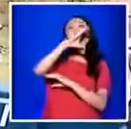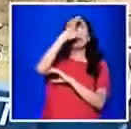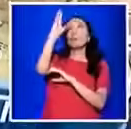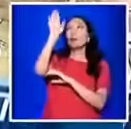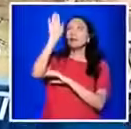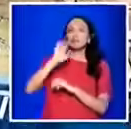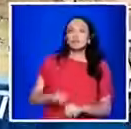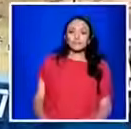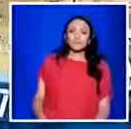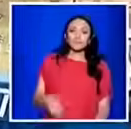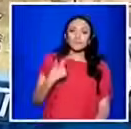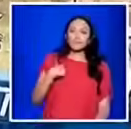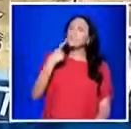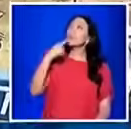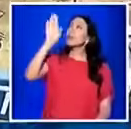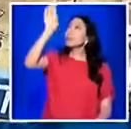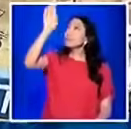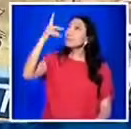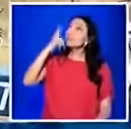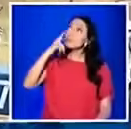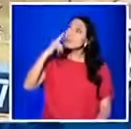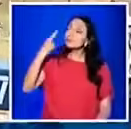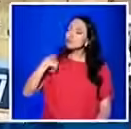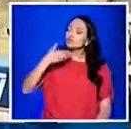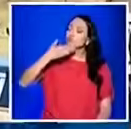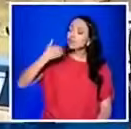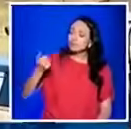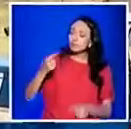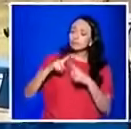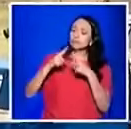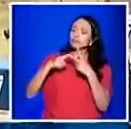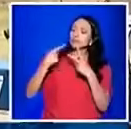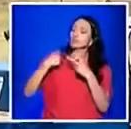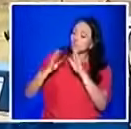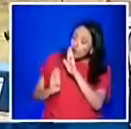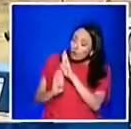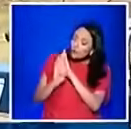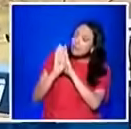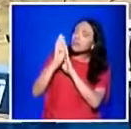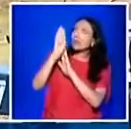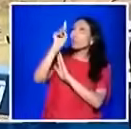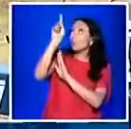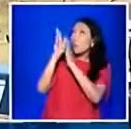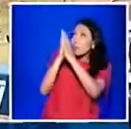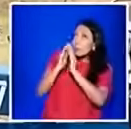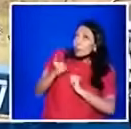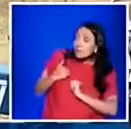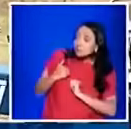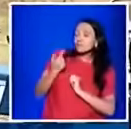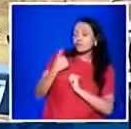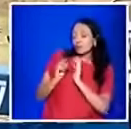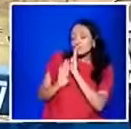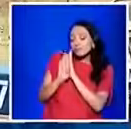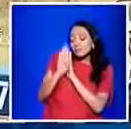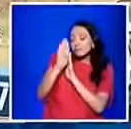Estoy mejorando. Estoy creciendo día a día, como él siempre me pidió. Eso. ¿Qué hizo